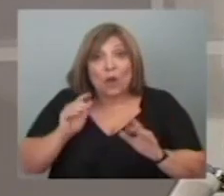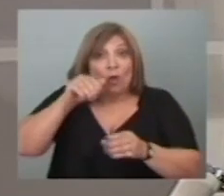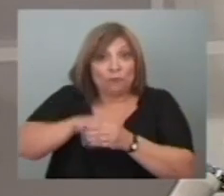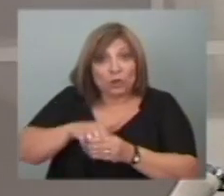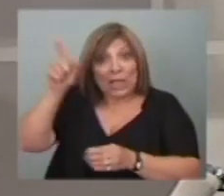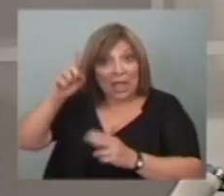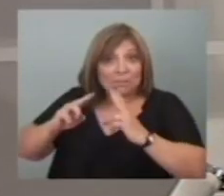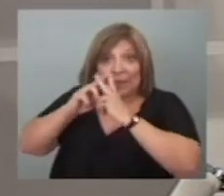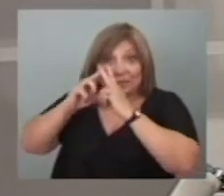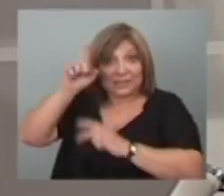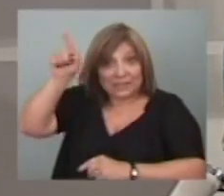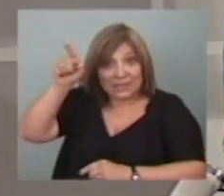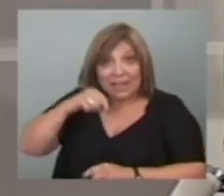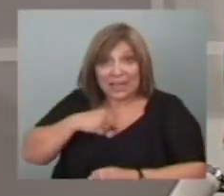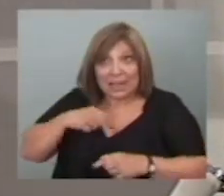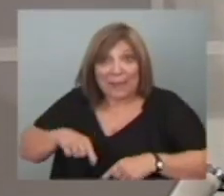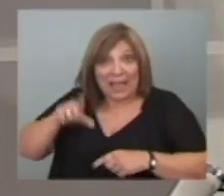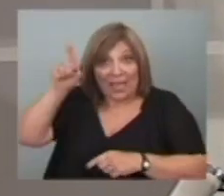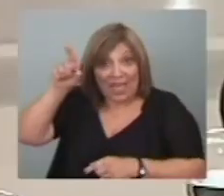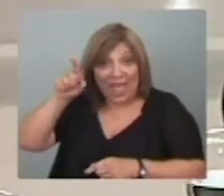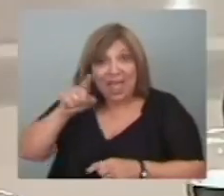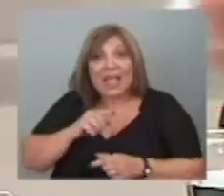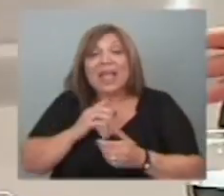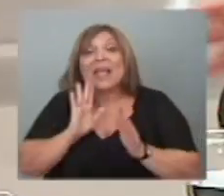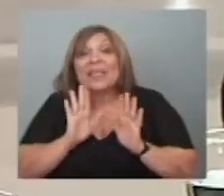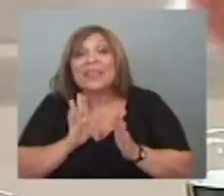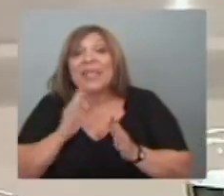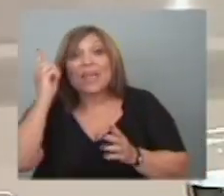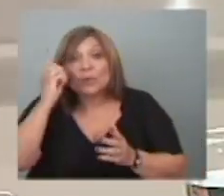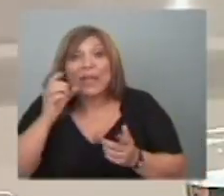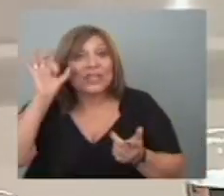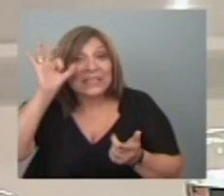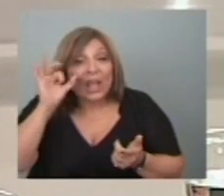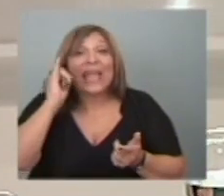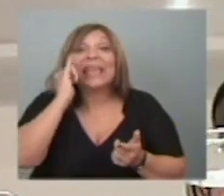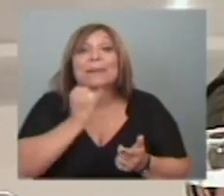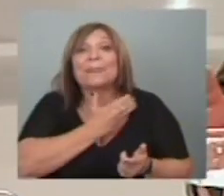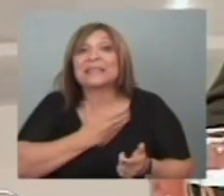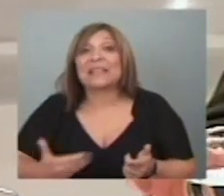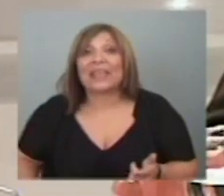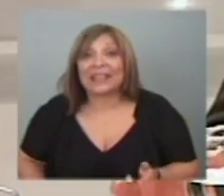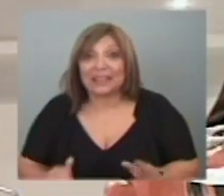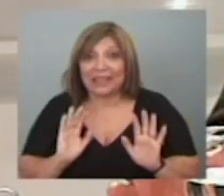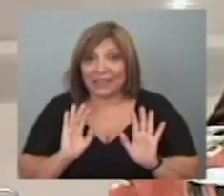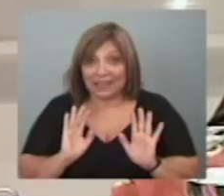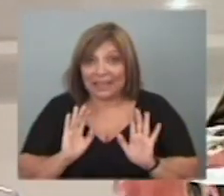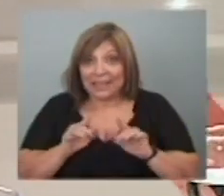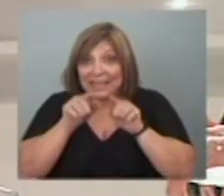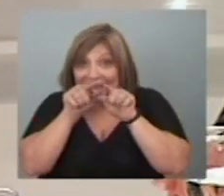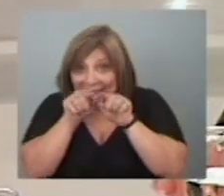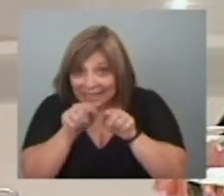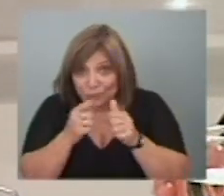París. Vota en París para y vota la elección nacional, no departamental. De diputados, senadores y presidente. Entonces, ese es